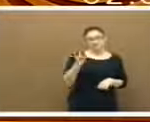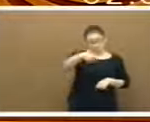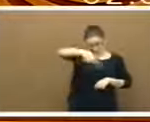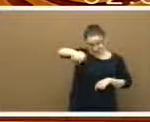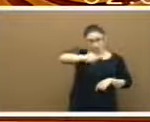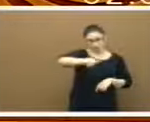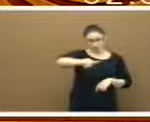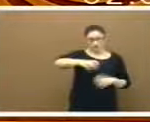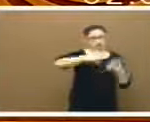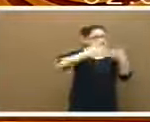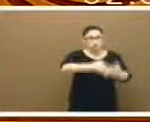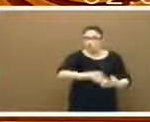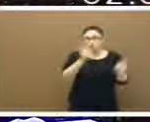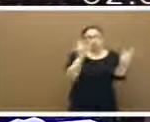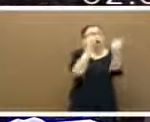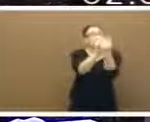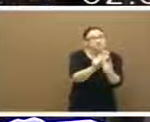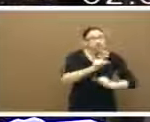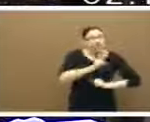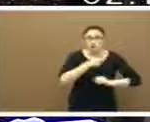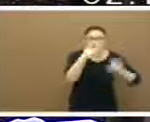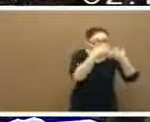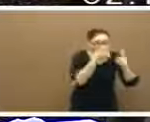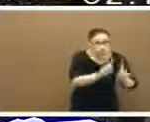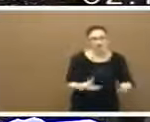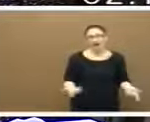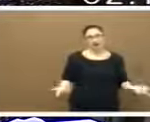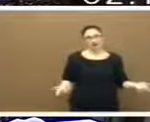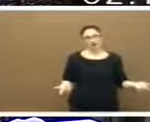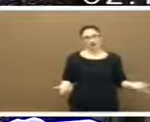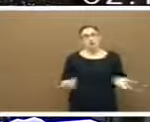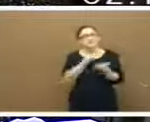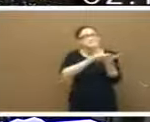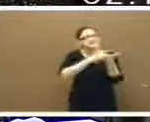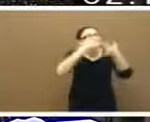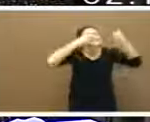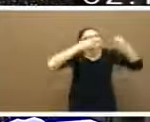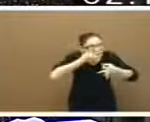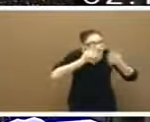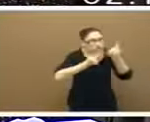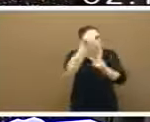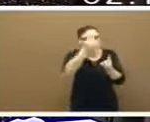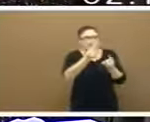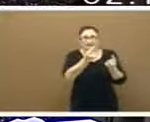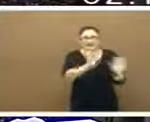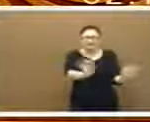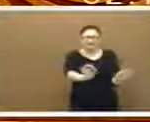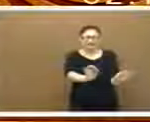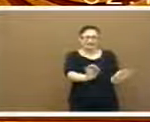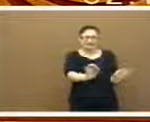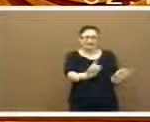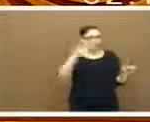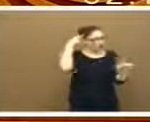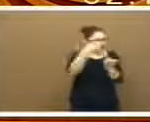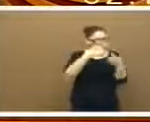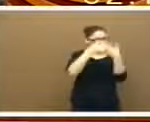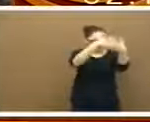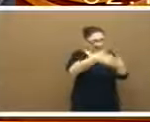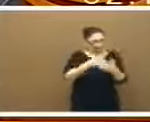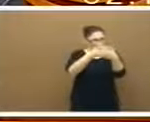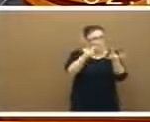no luchan contra el desempleo y no tienen ninguna medida real en los presupuestos y en estos tampoco para luchar contra los problemas que hay